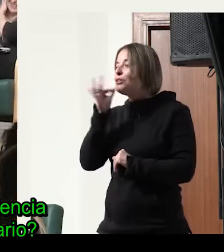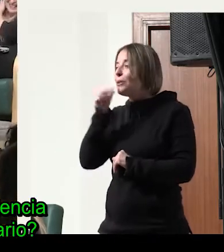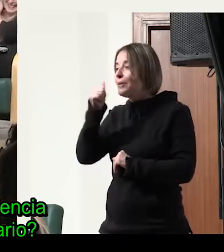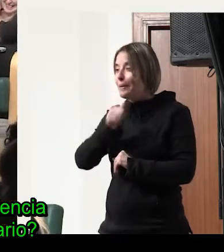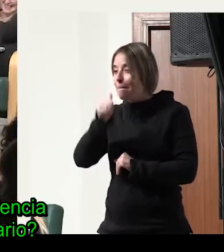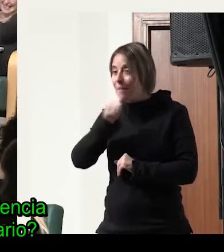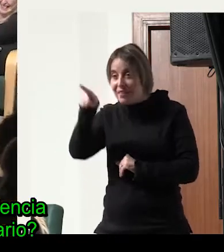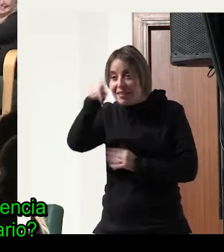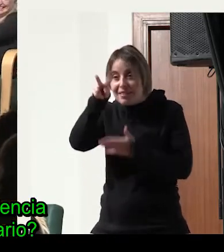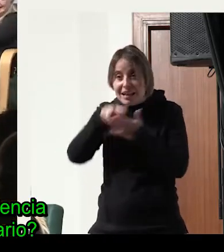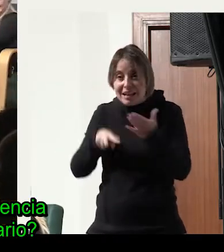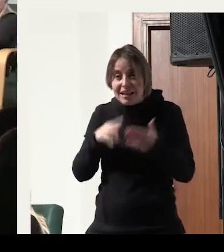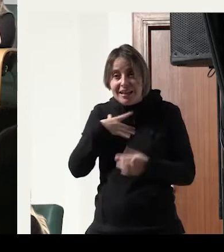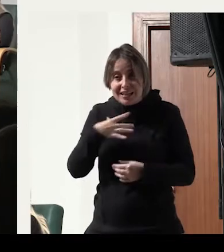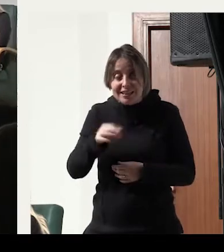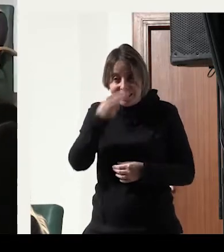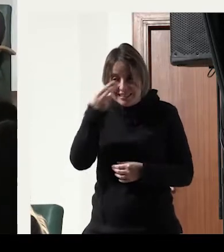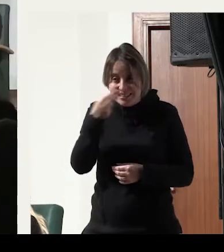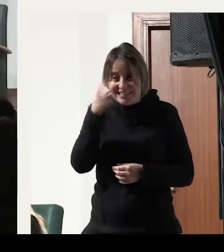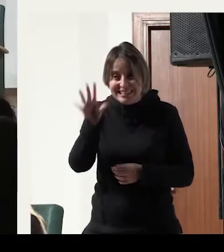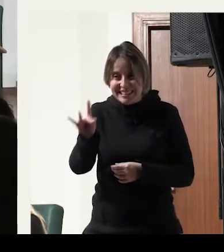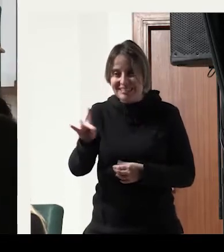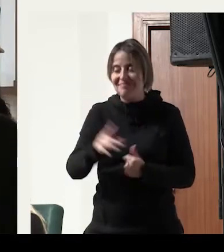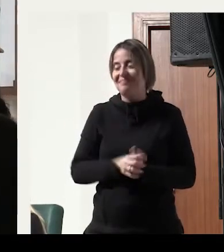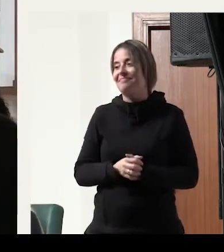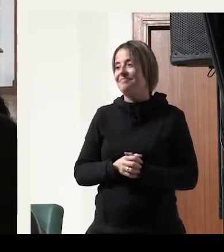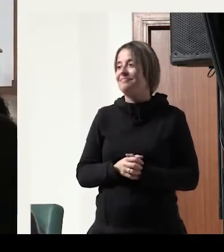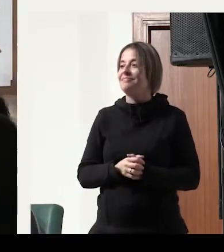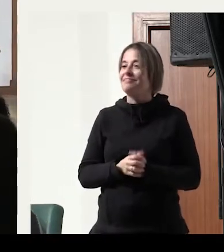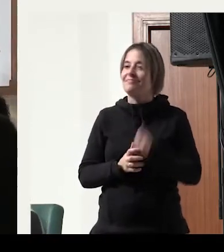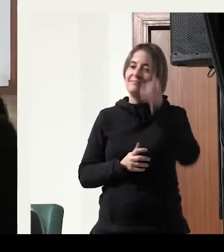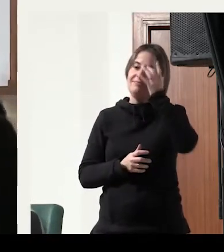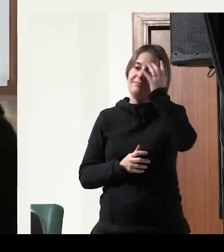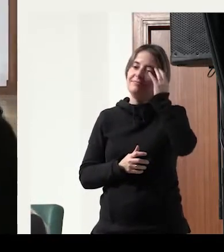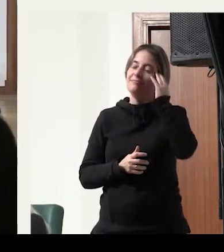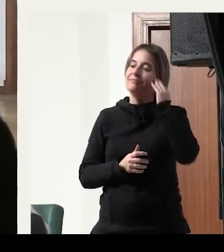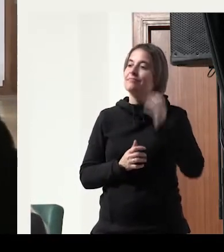un poco del poemario? Vale.